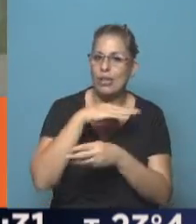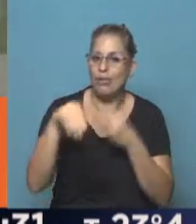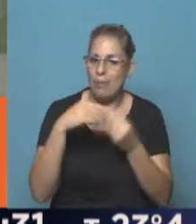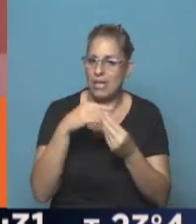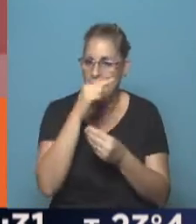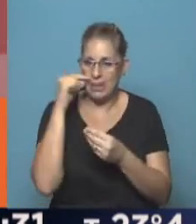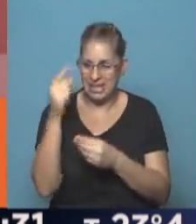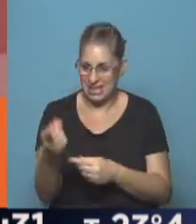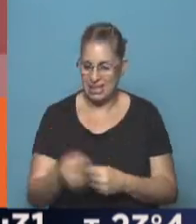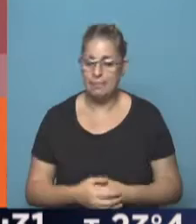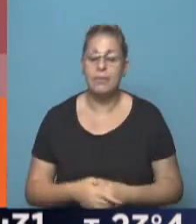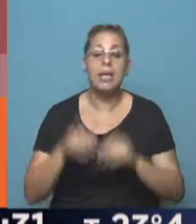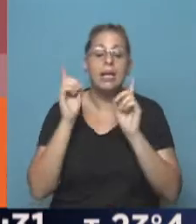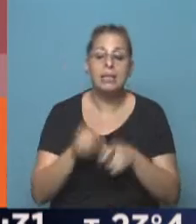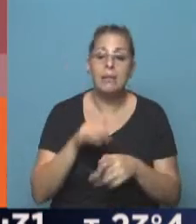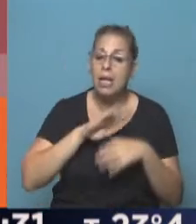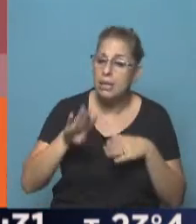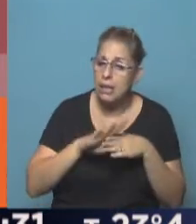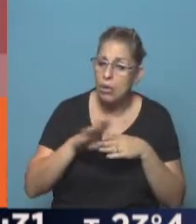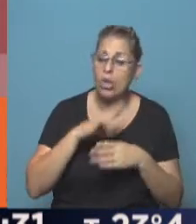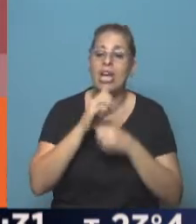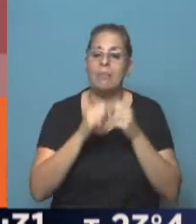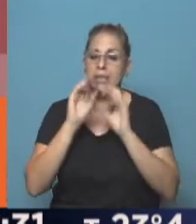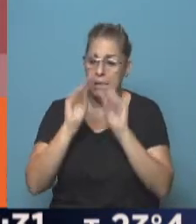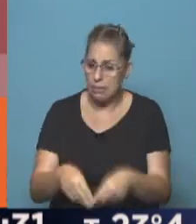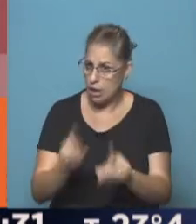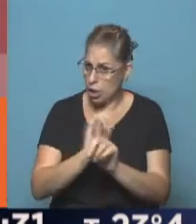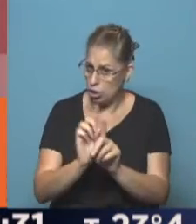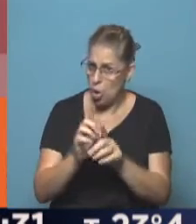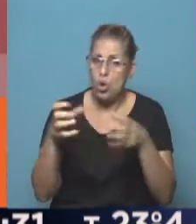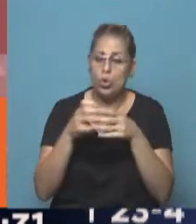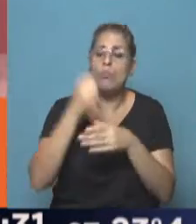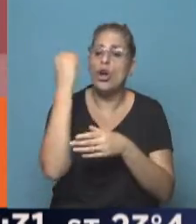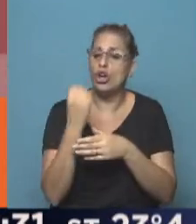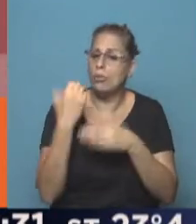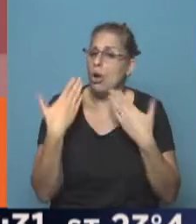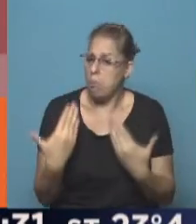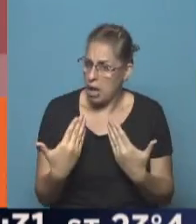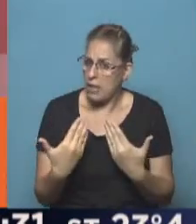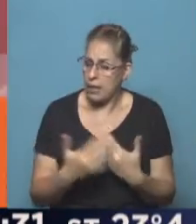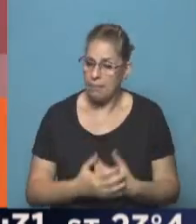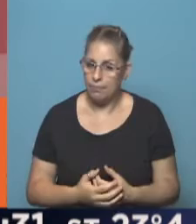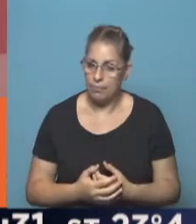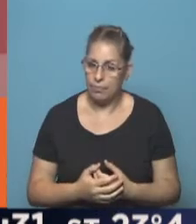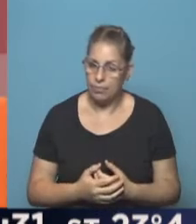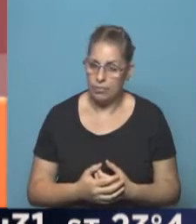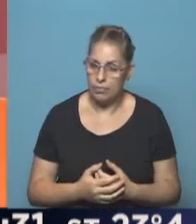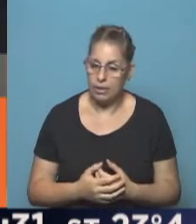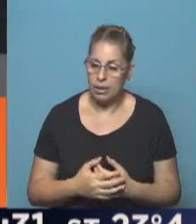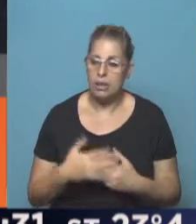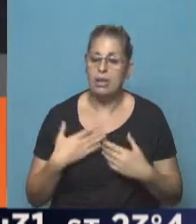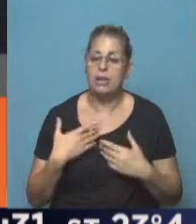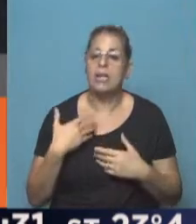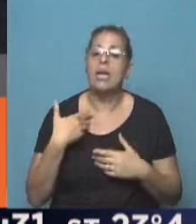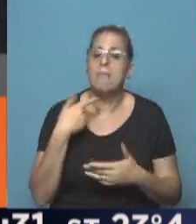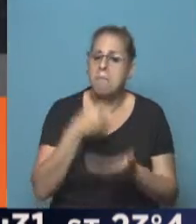Que además, Bien. perdón, pero también es un deudor que no es una empresa que quebró, sino es un grupo económico que podría tener, digamos, espaldas para responder con